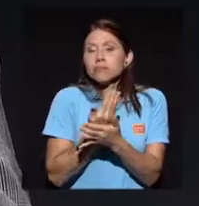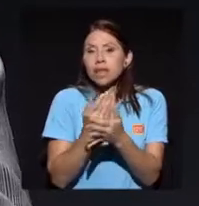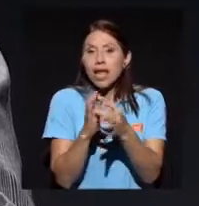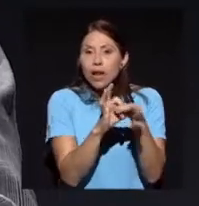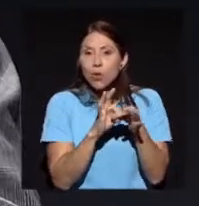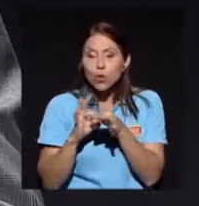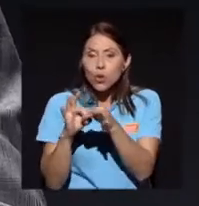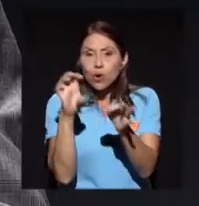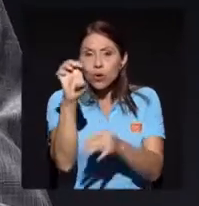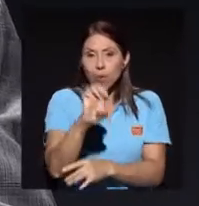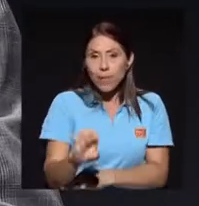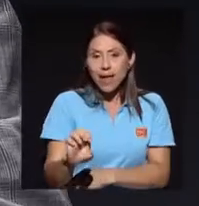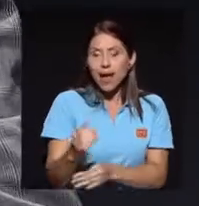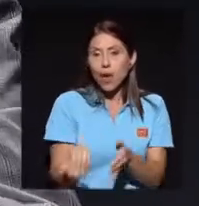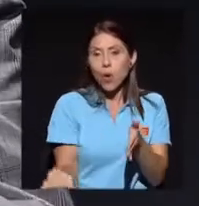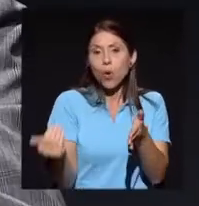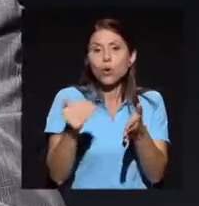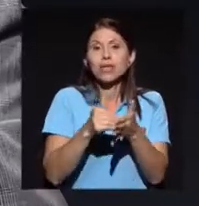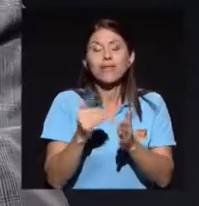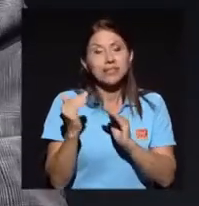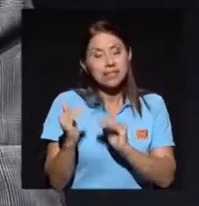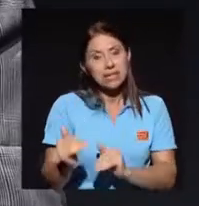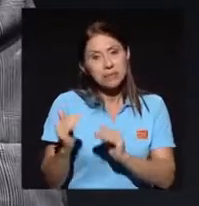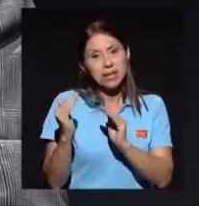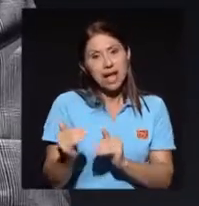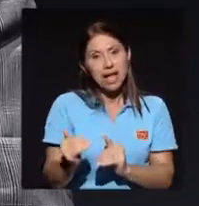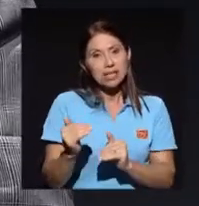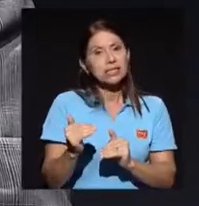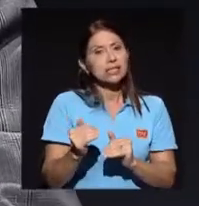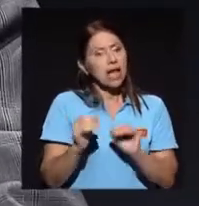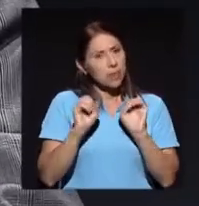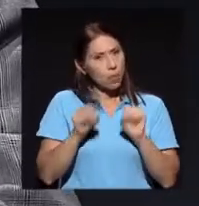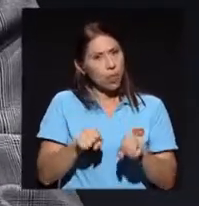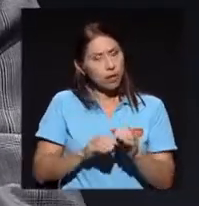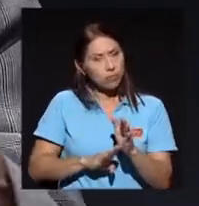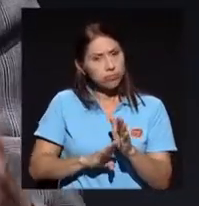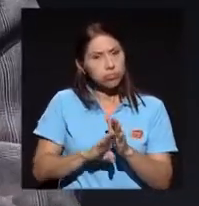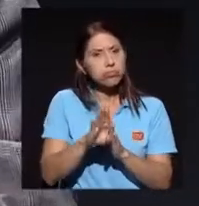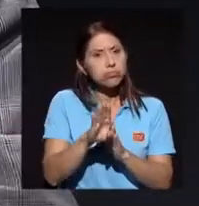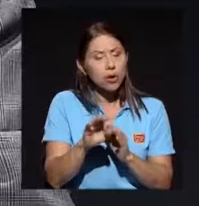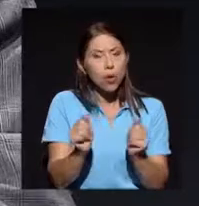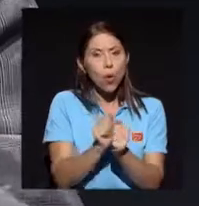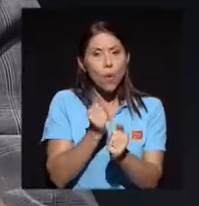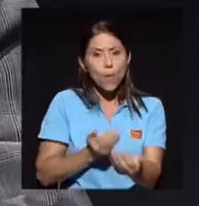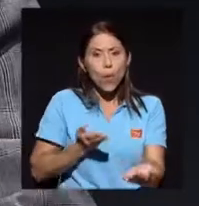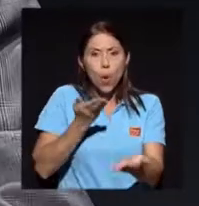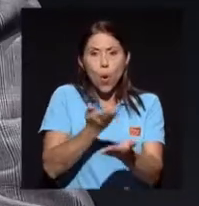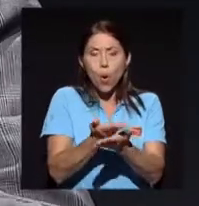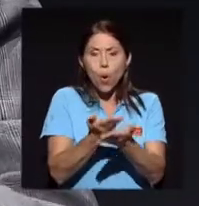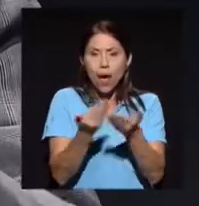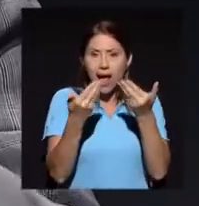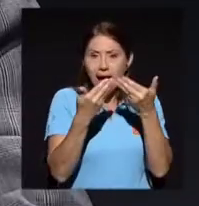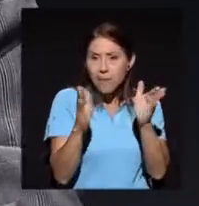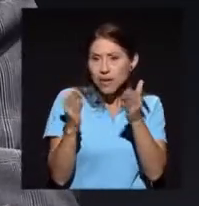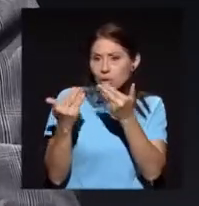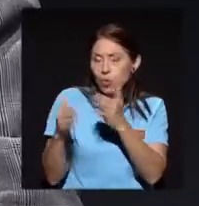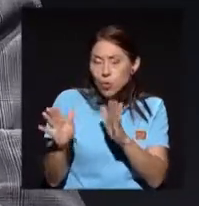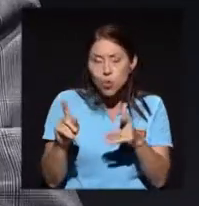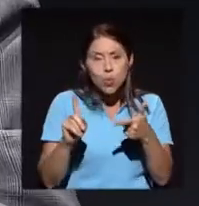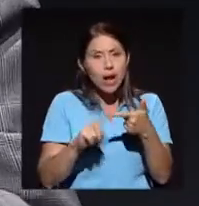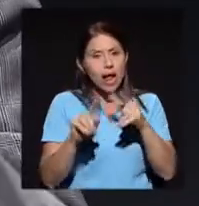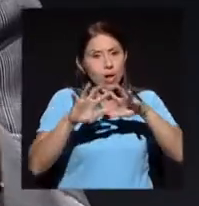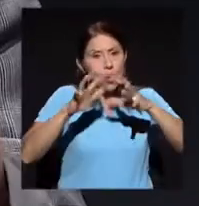la esperanza de salir adelante con las propuestas de apertura de globalización de integración